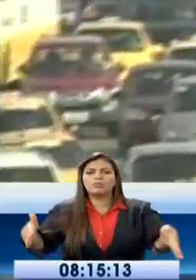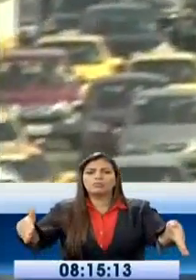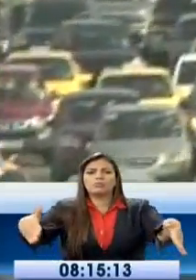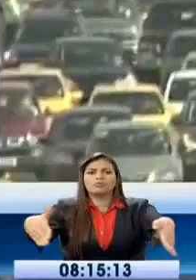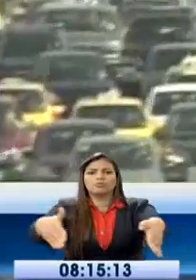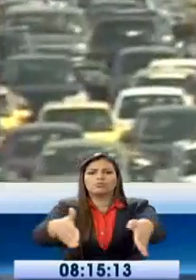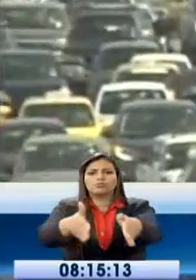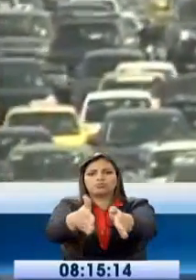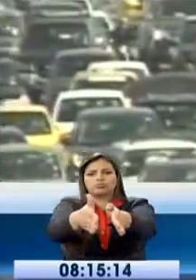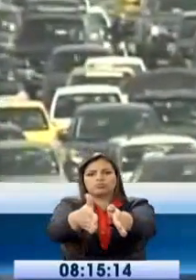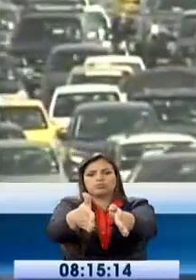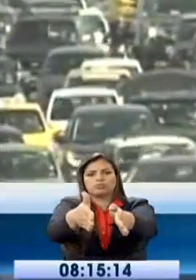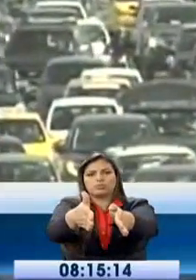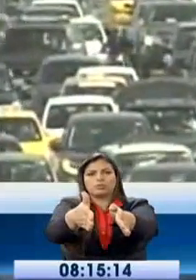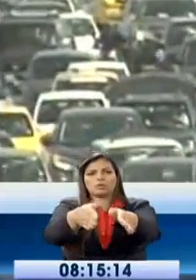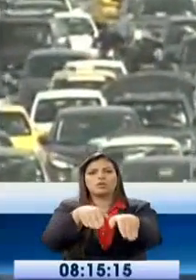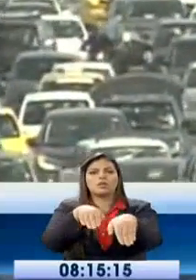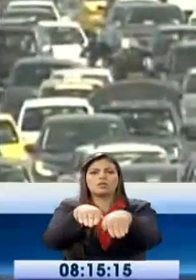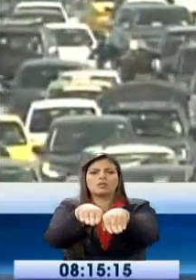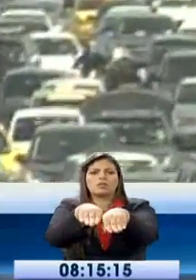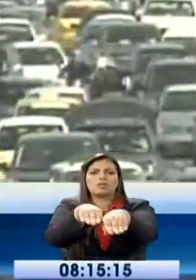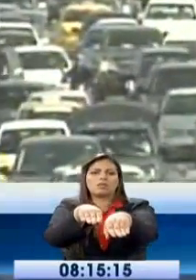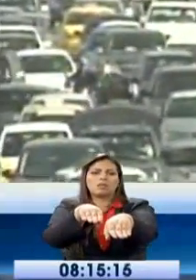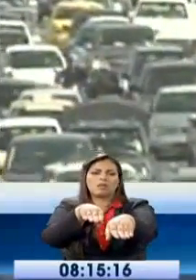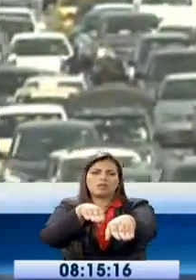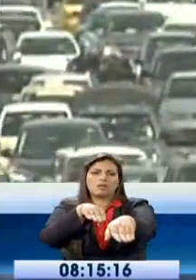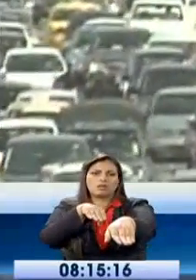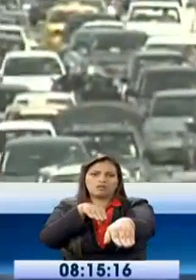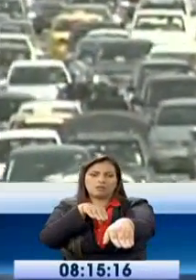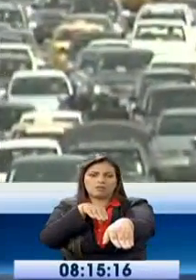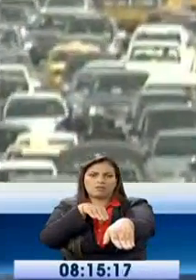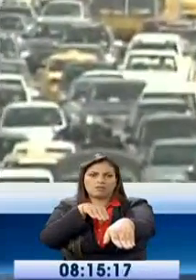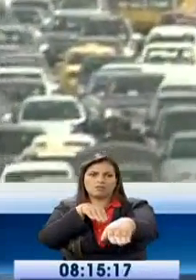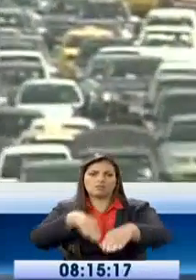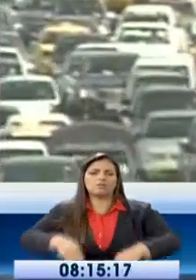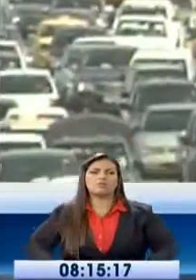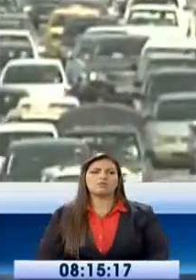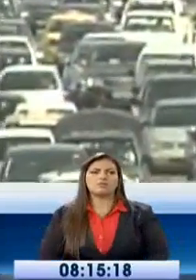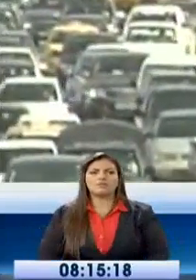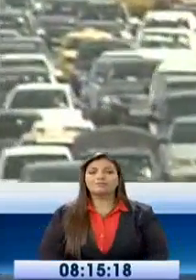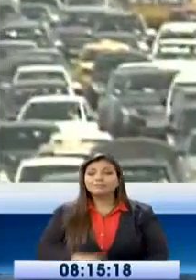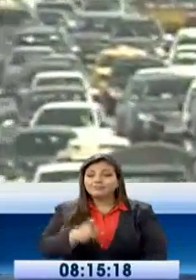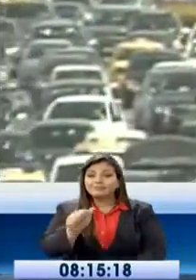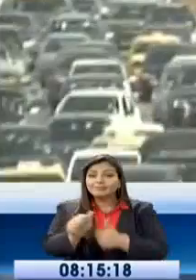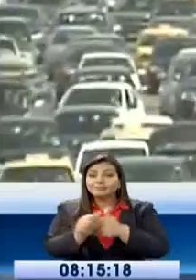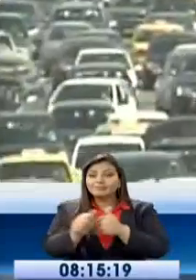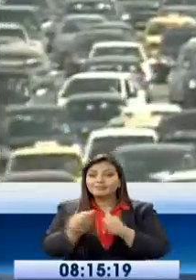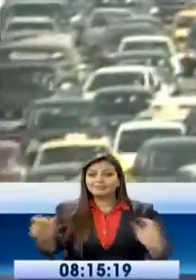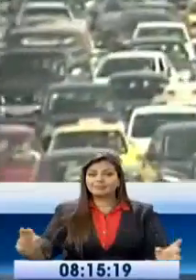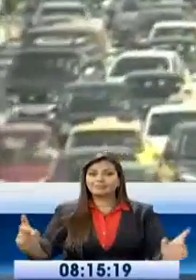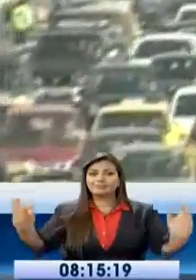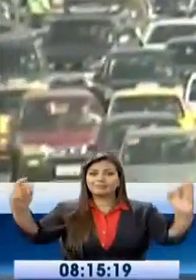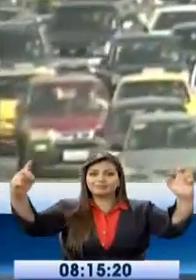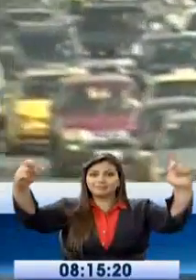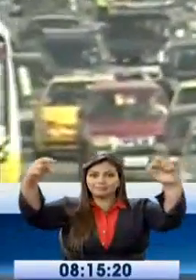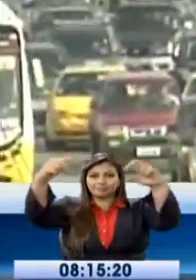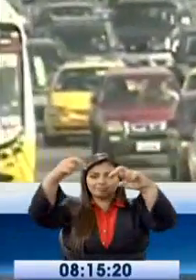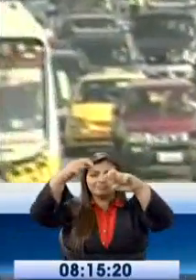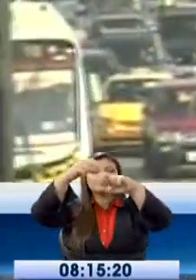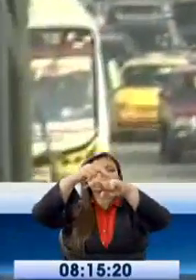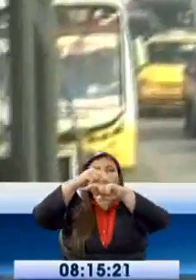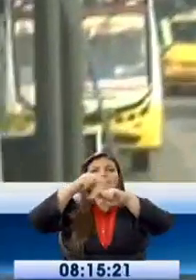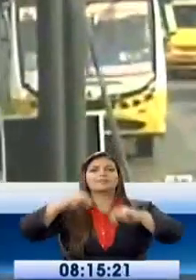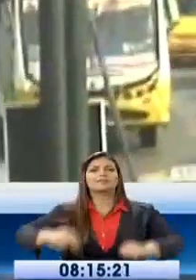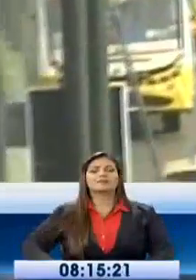su velocidad y es llegando ya aproximadamente a la altura de este paso peatonal es cuando ya empieza la